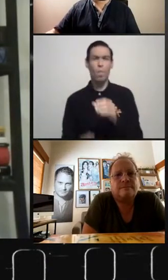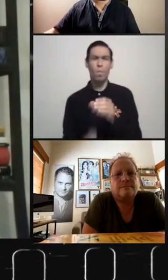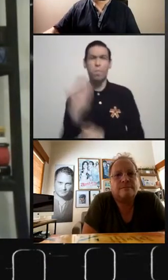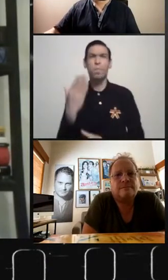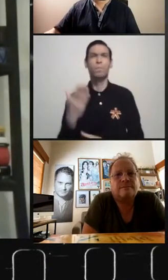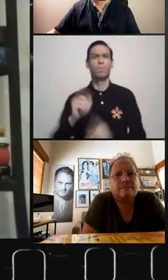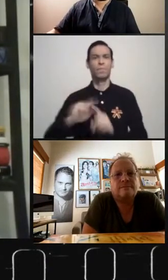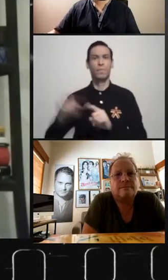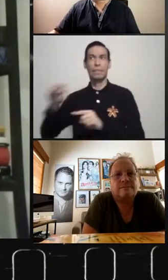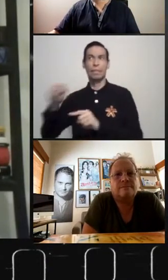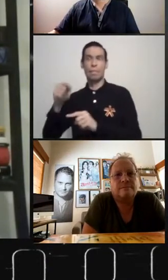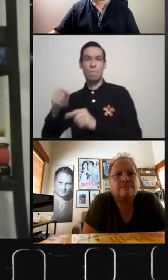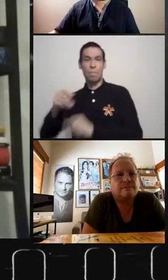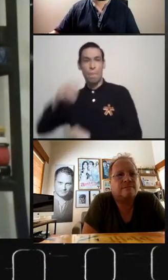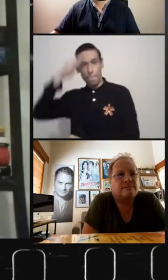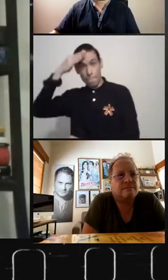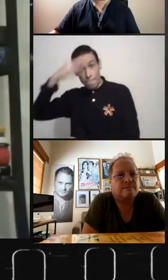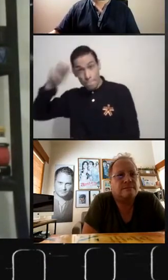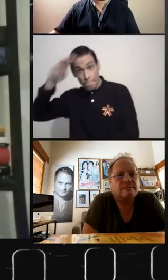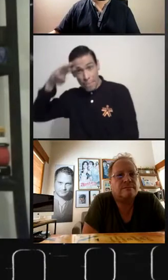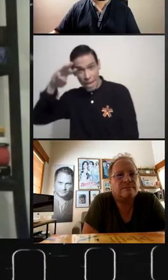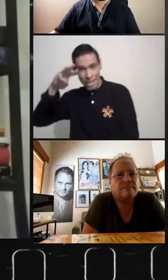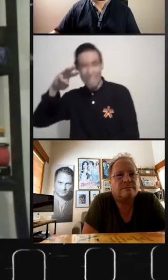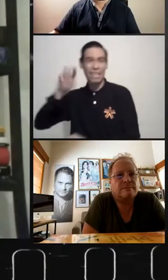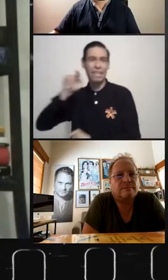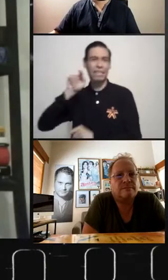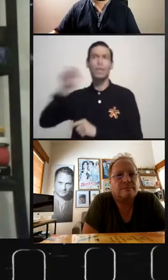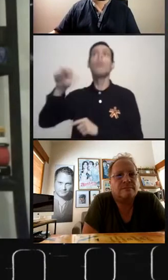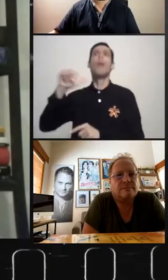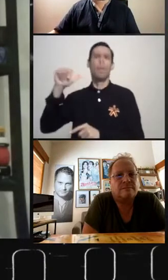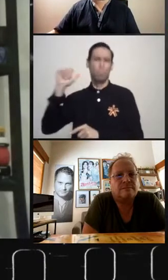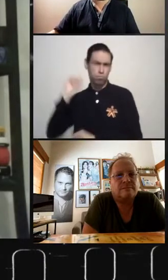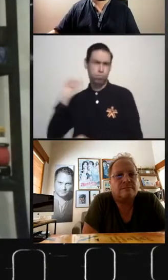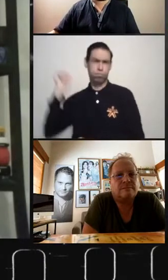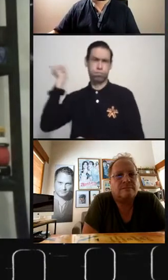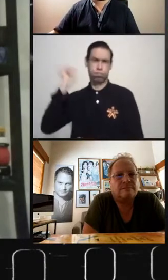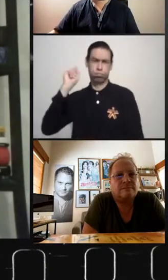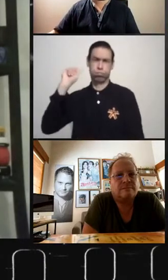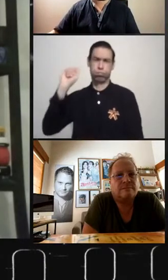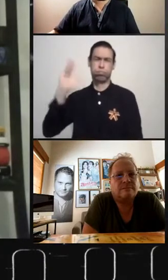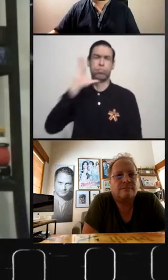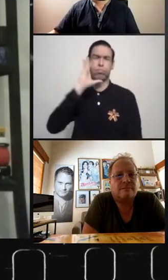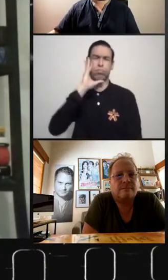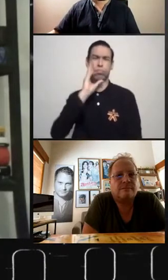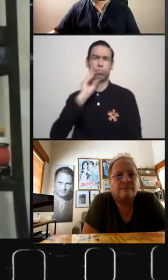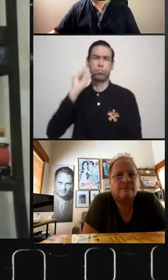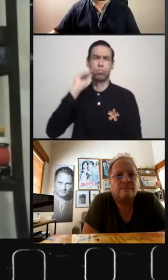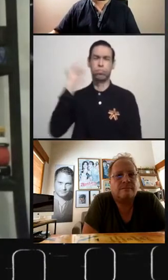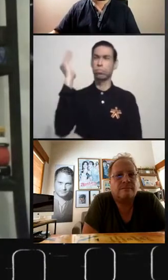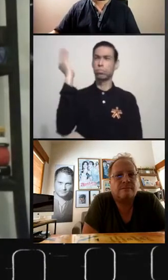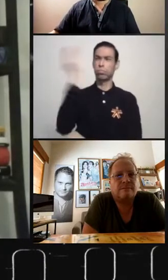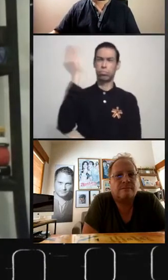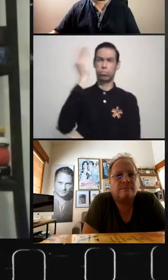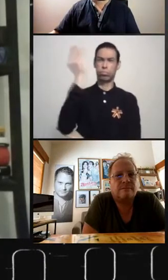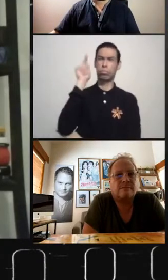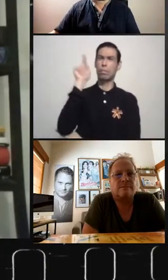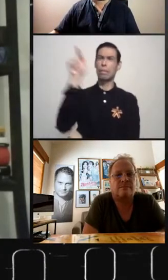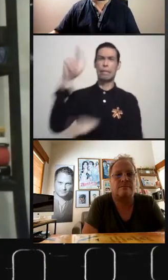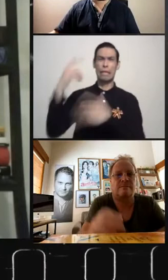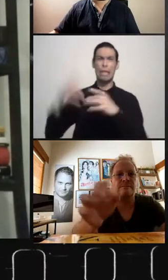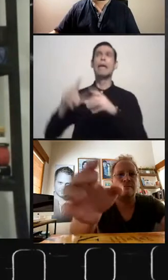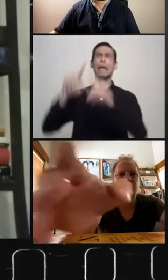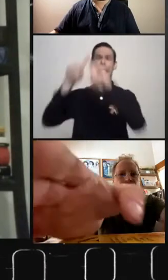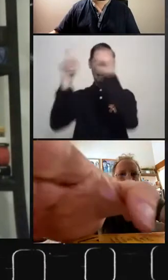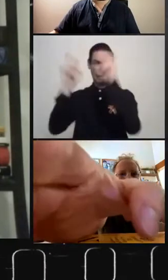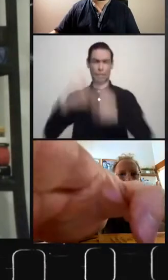como México, donde está Cristian, que tiene una trayectoria y una filmografía muy sólida del género. Acá es visto